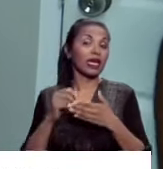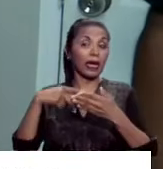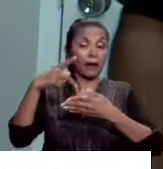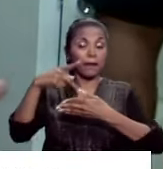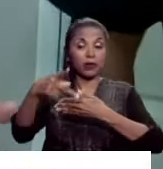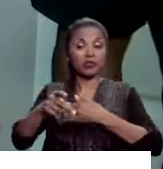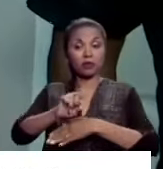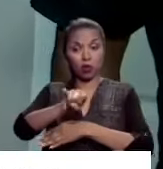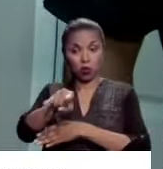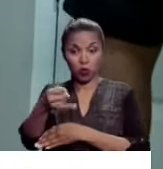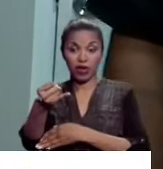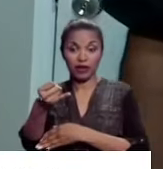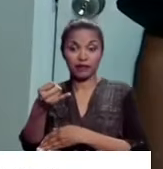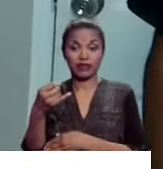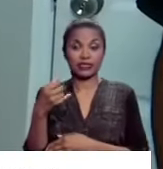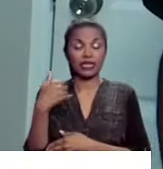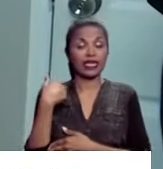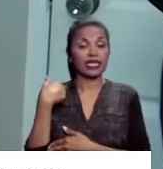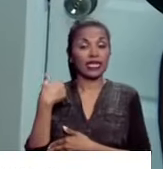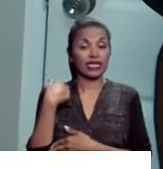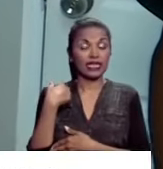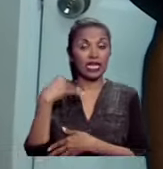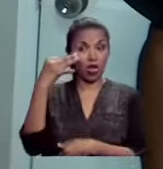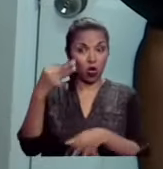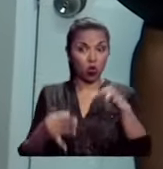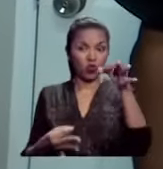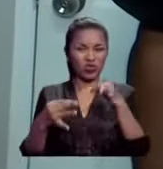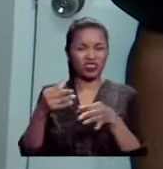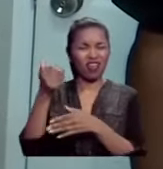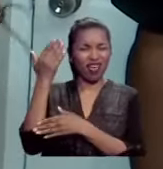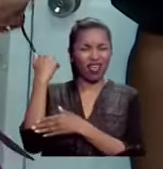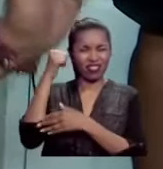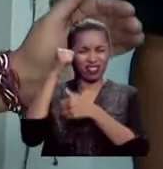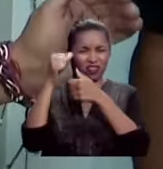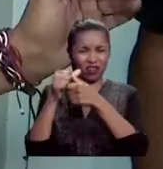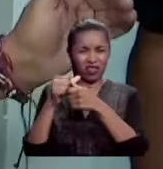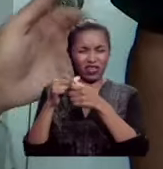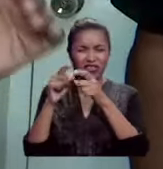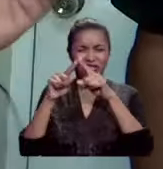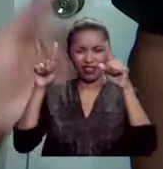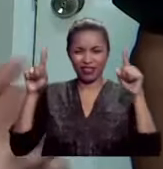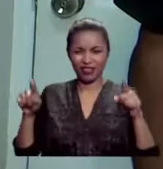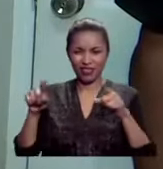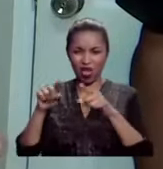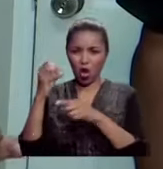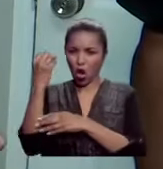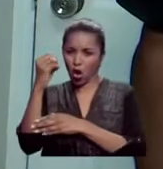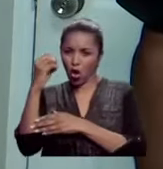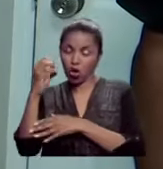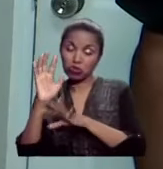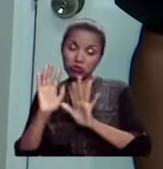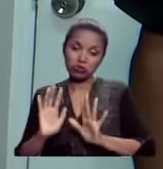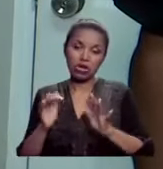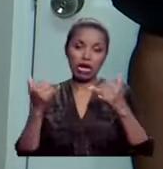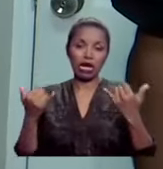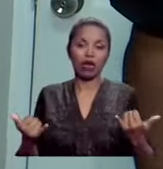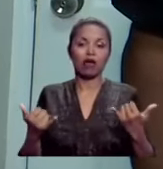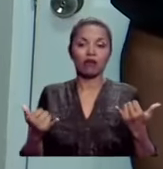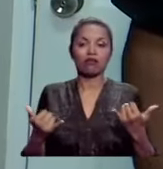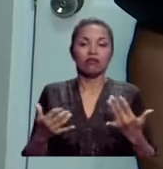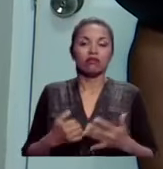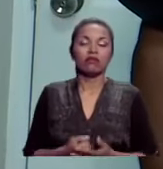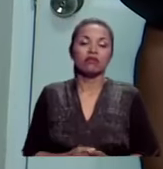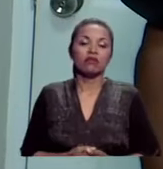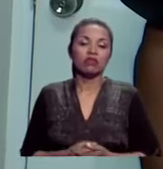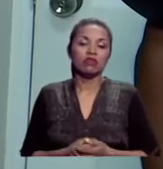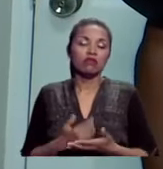próximo jueves, recordemos por el caso de los lingotes de oro, aquí si la Comisión de Credenciales le aprueba esa renuncia a su curul a